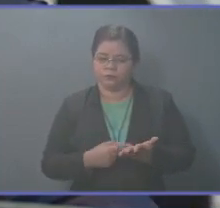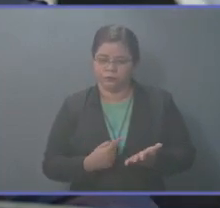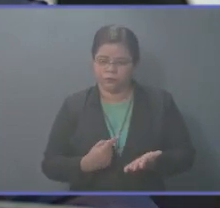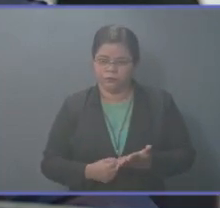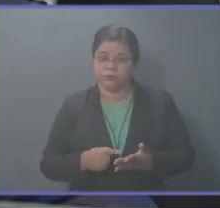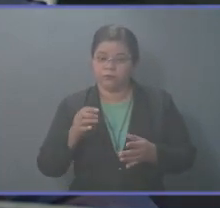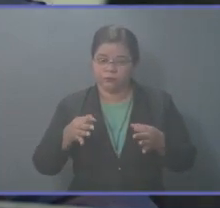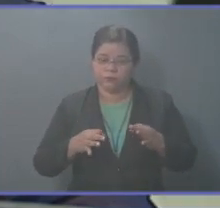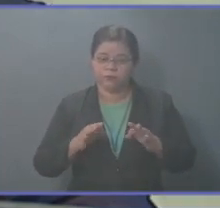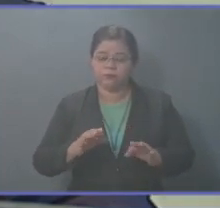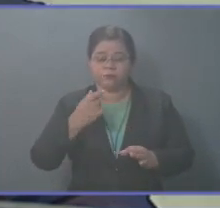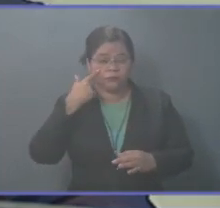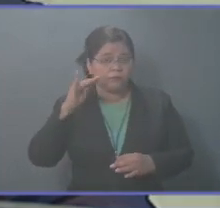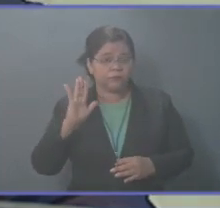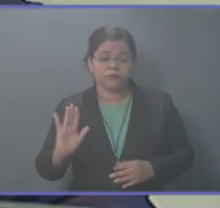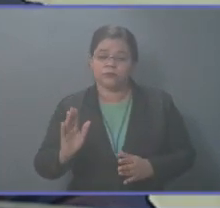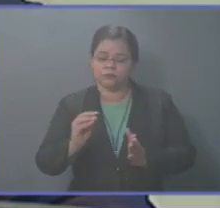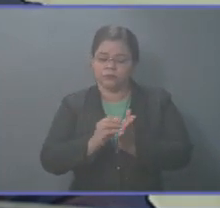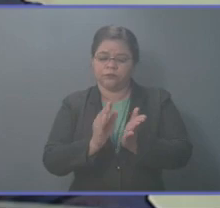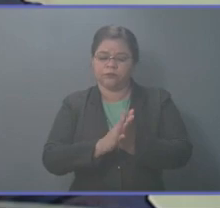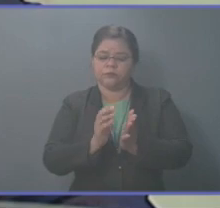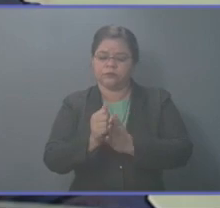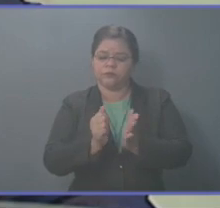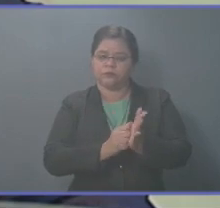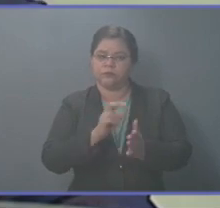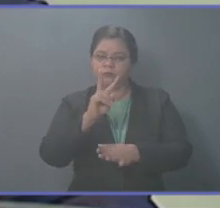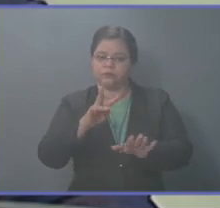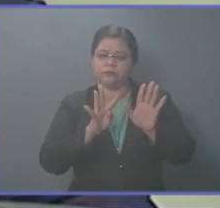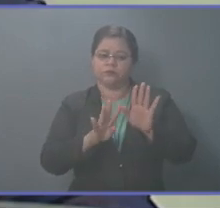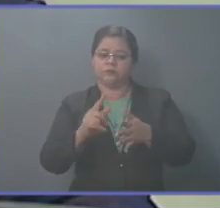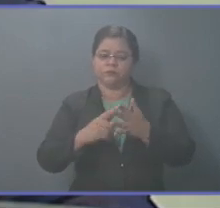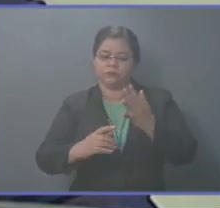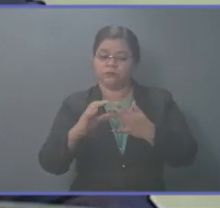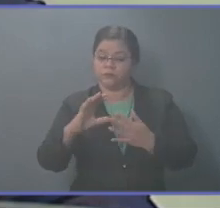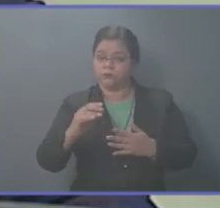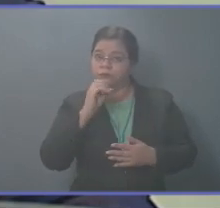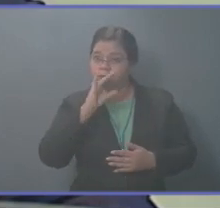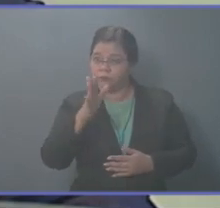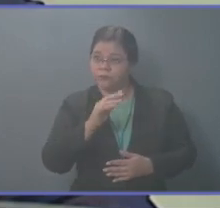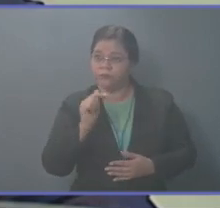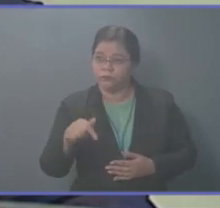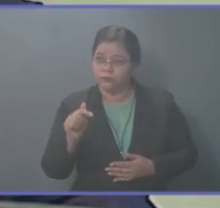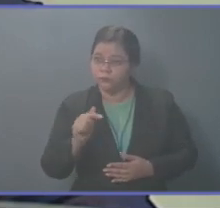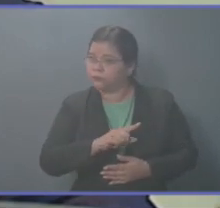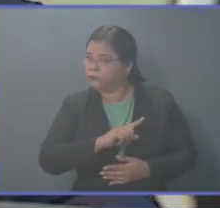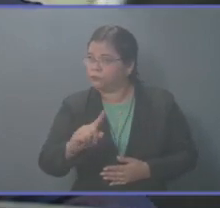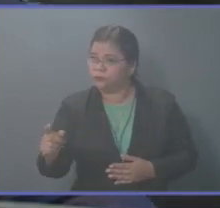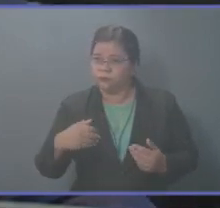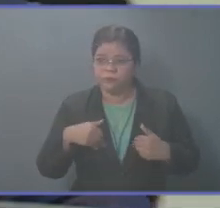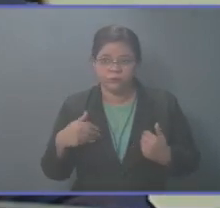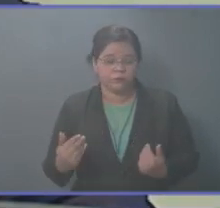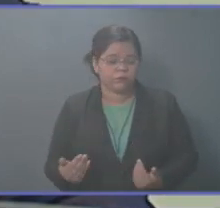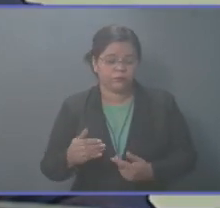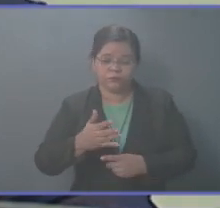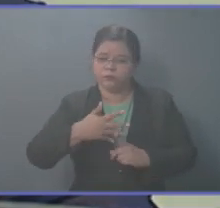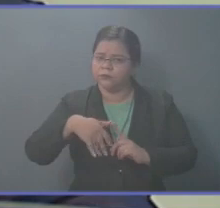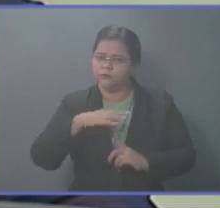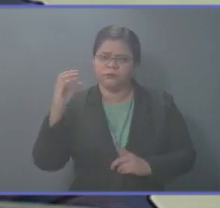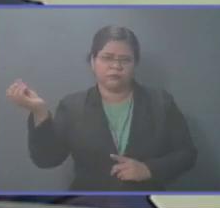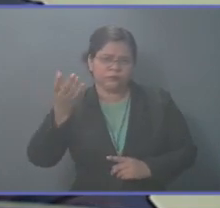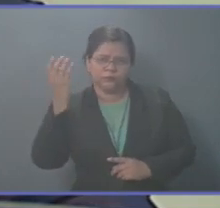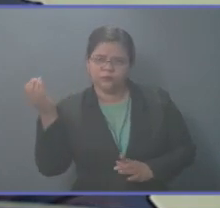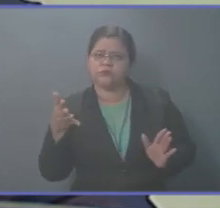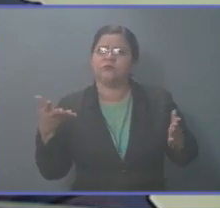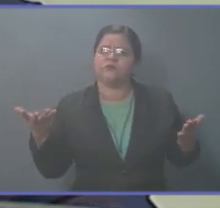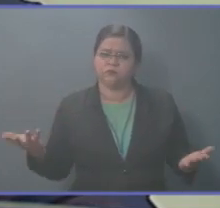A manera de ejemplo, las previstas en el artículo 29 Constitución sostiene que en el presente caso no existe tales condiciones de urgencia, pues a